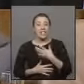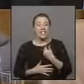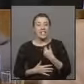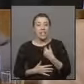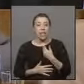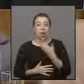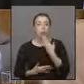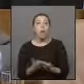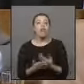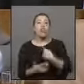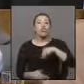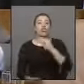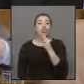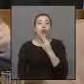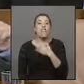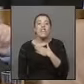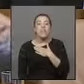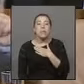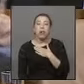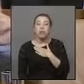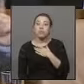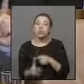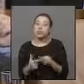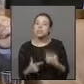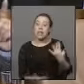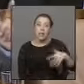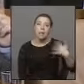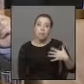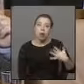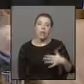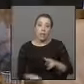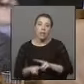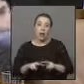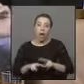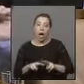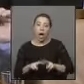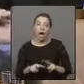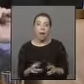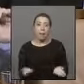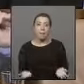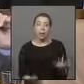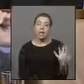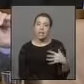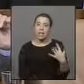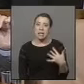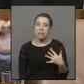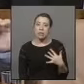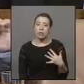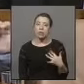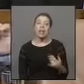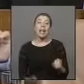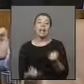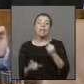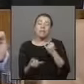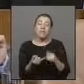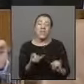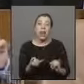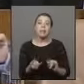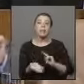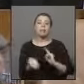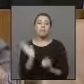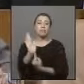Cuando lo toca a nosotros. Entonces es importante que lo hagamos. Entonces es importante que salga definitivamente una ley